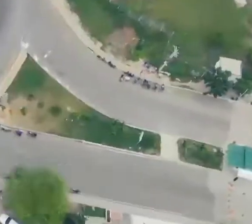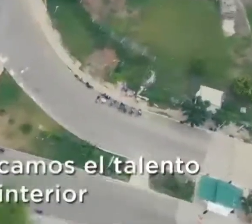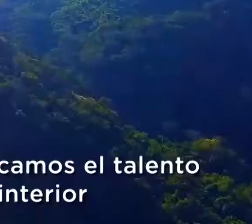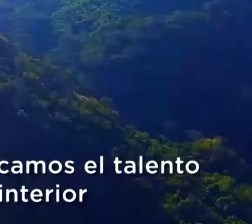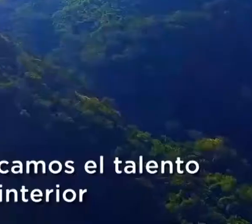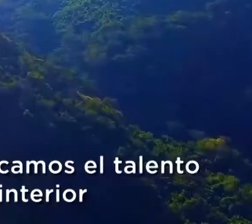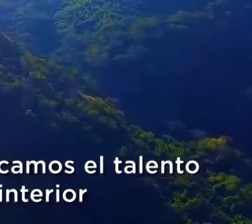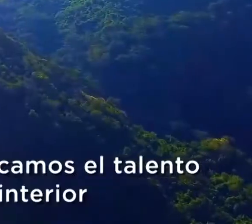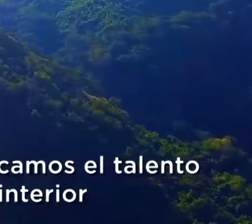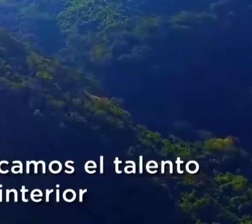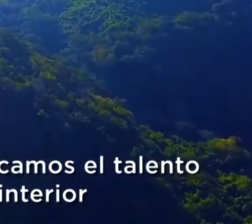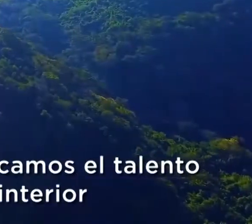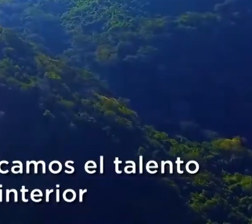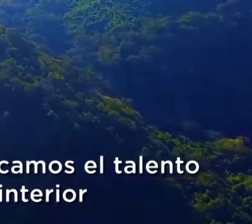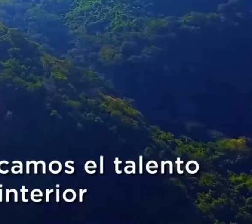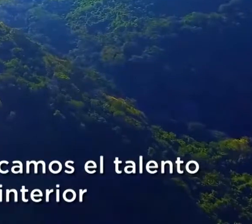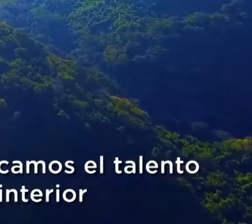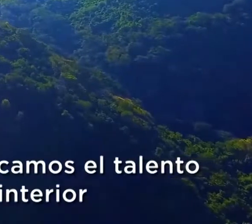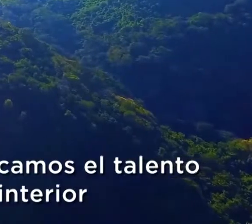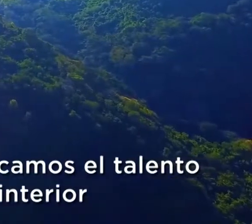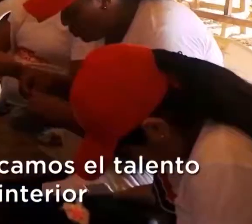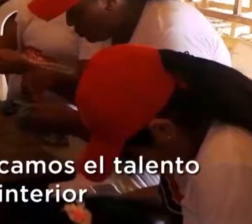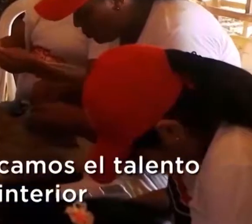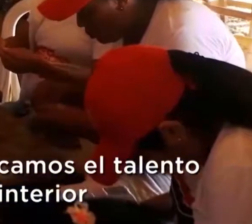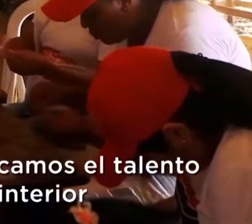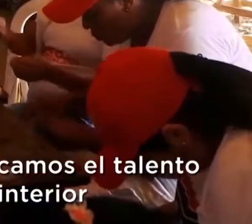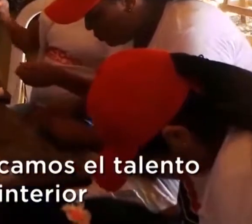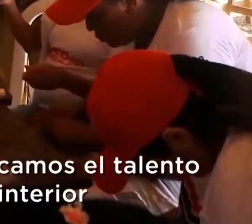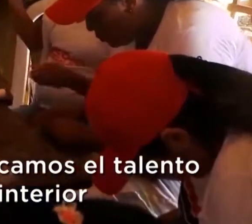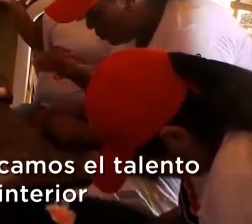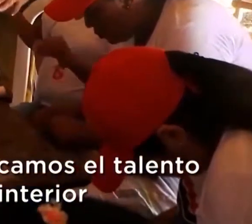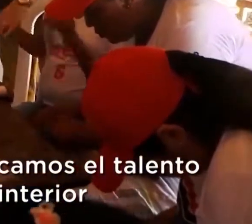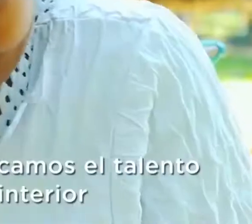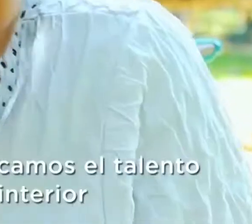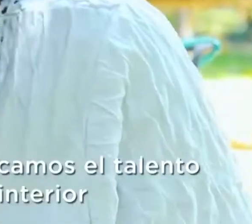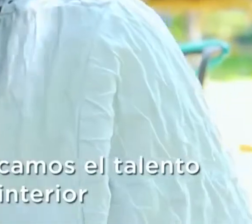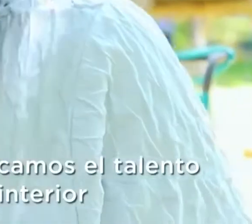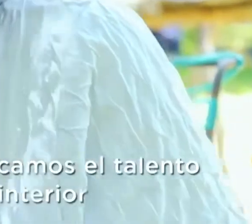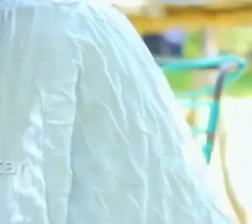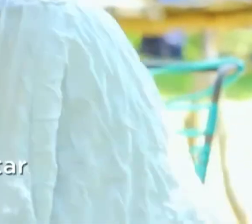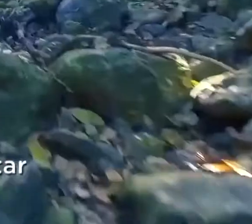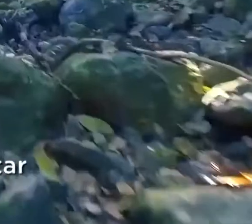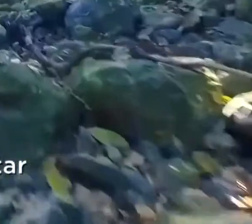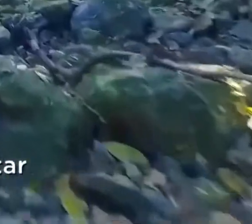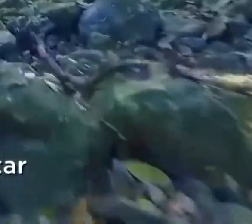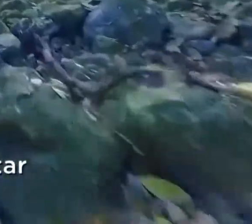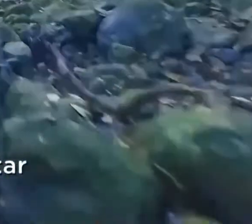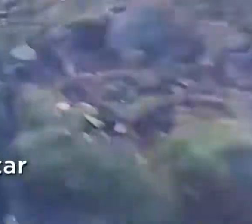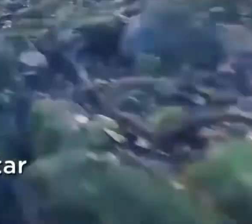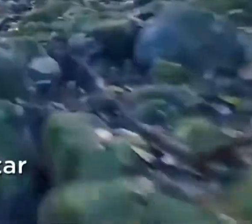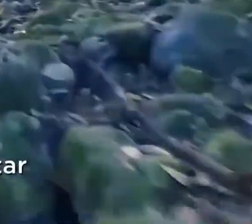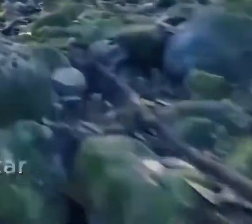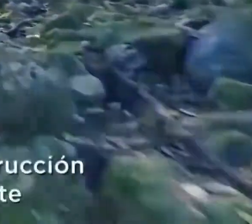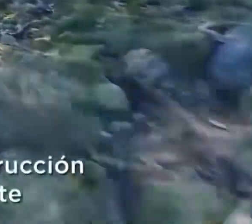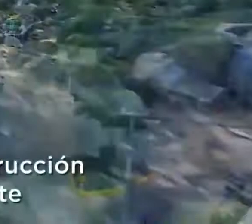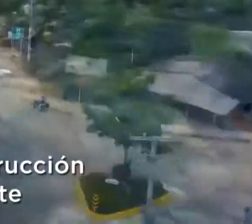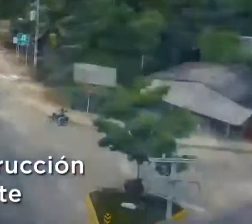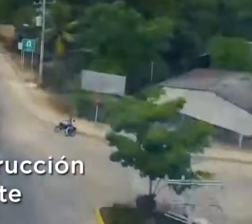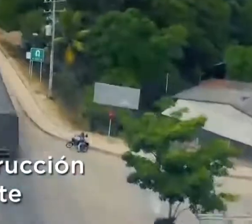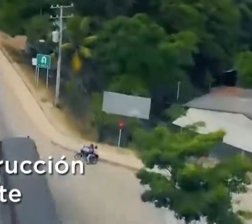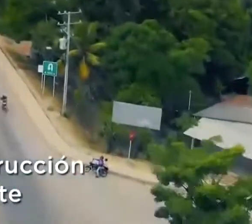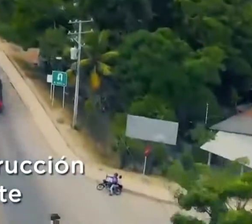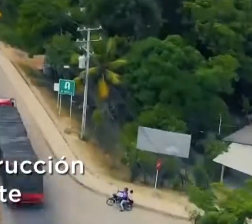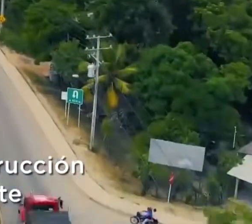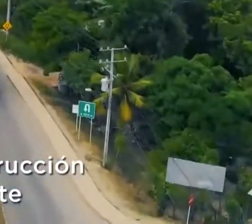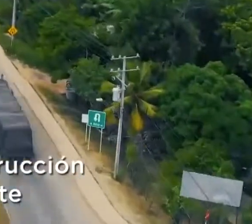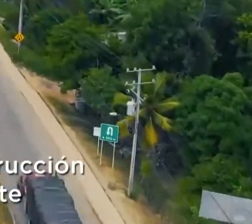innovador. Un territorio donde todos reconozcamos el talento que llevamos en nuestro interior y lo podamos explotar para